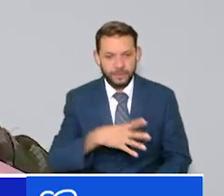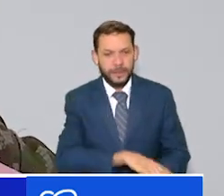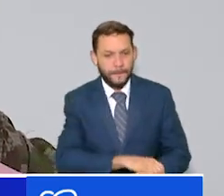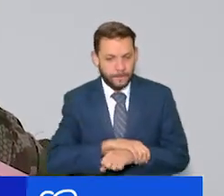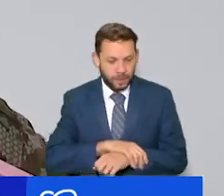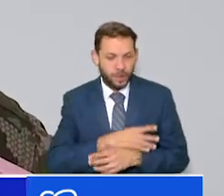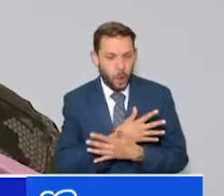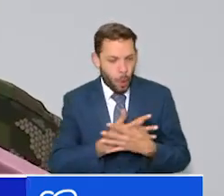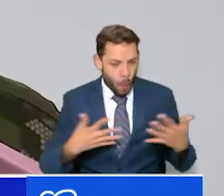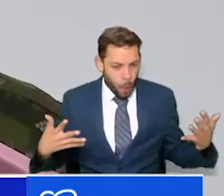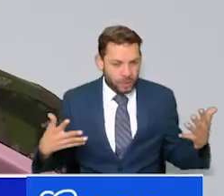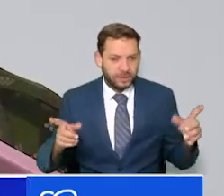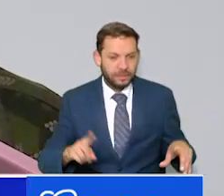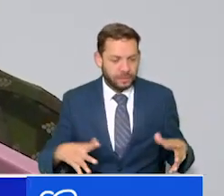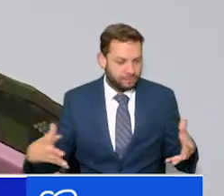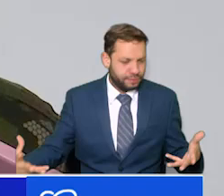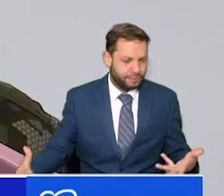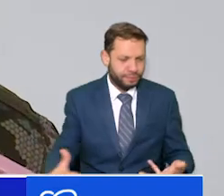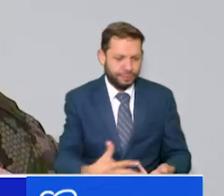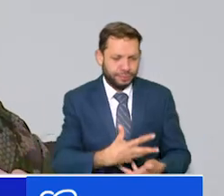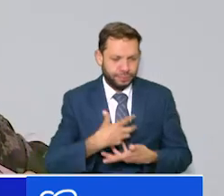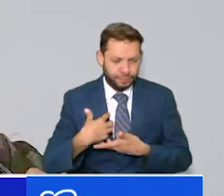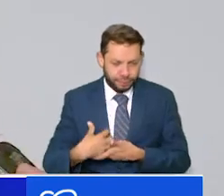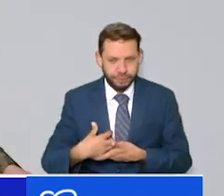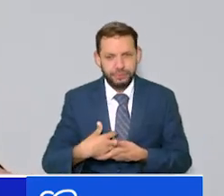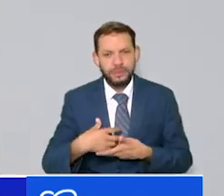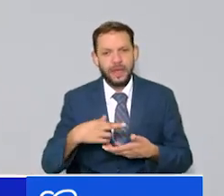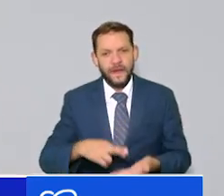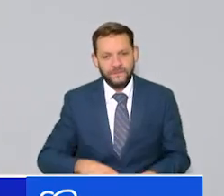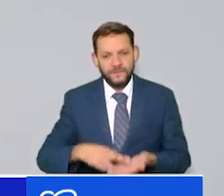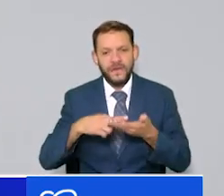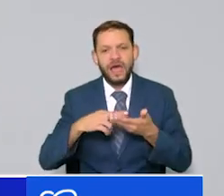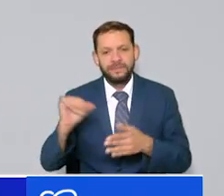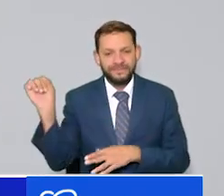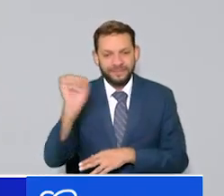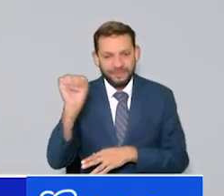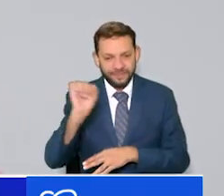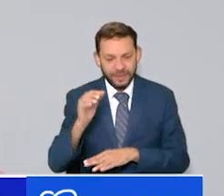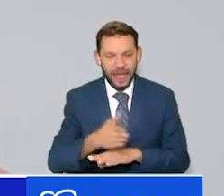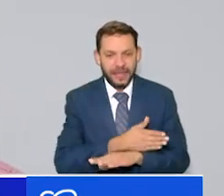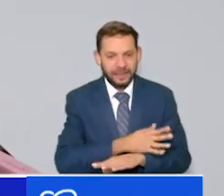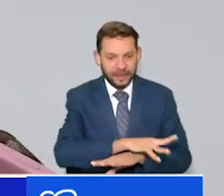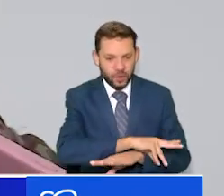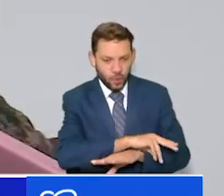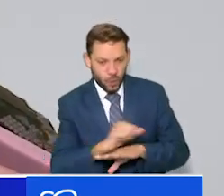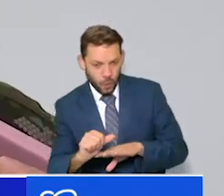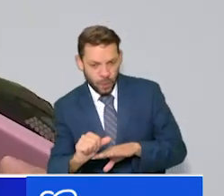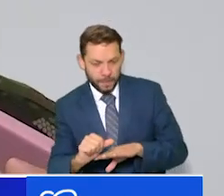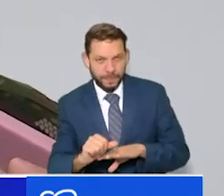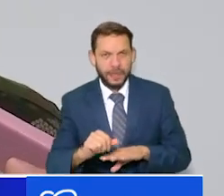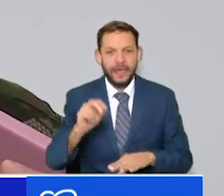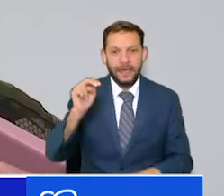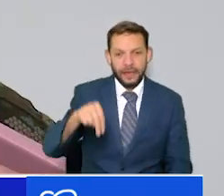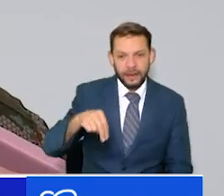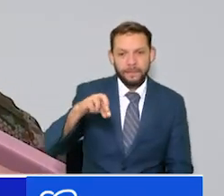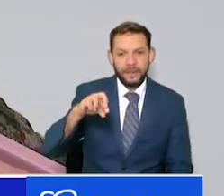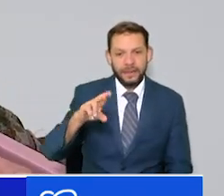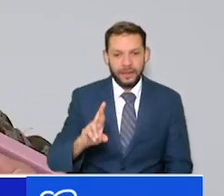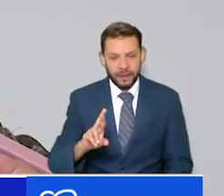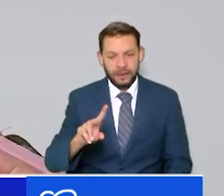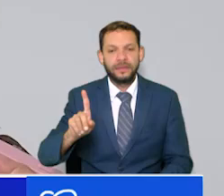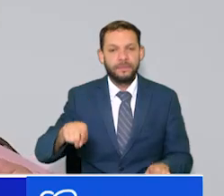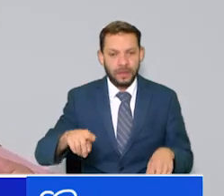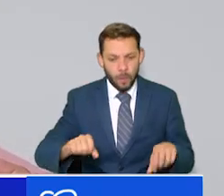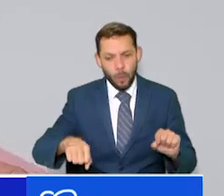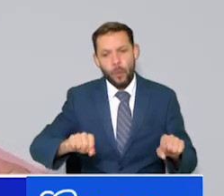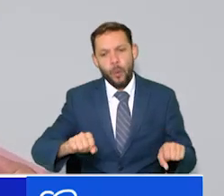elementos criminales. Hemos recuperado 5 vehículos tipo automóvil, una NPR, 8